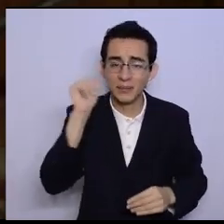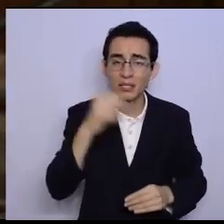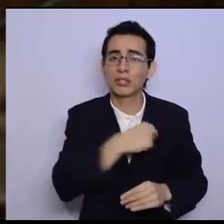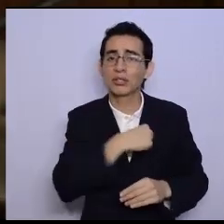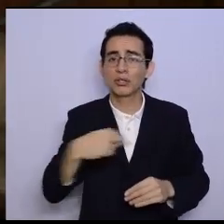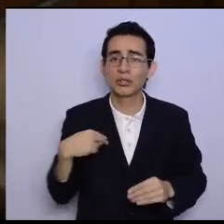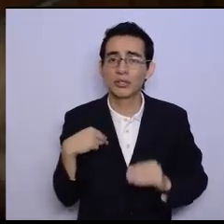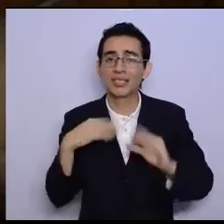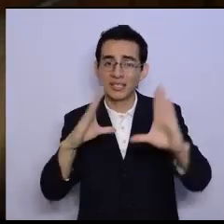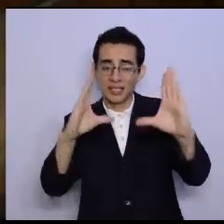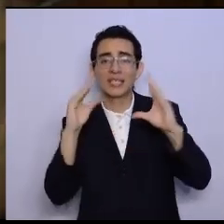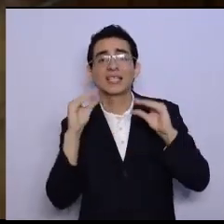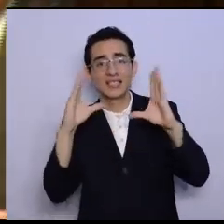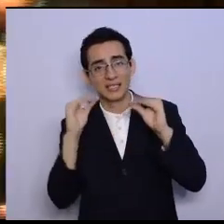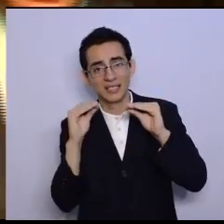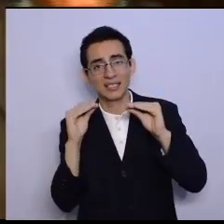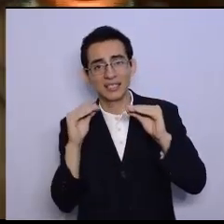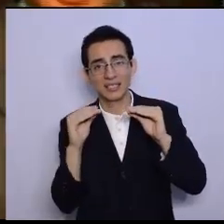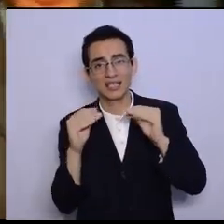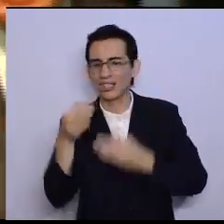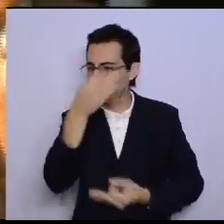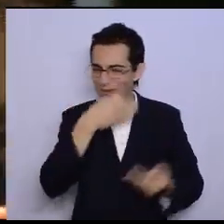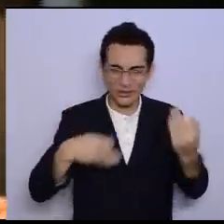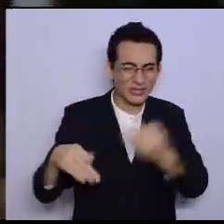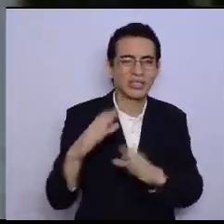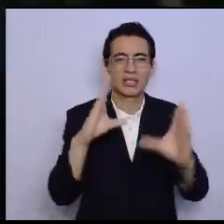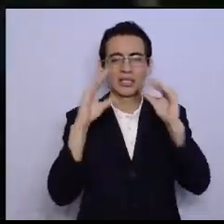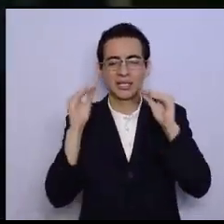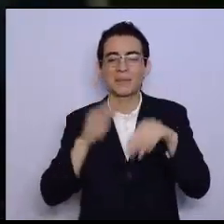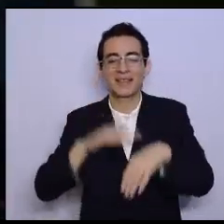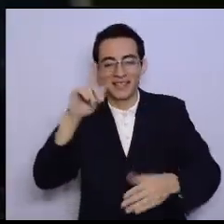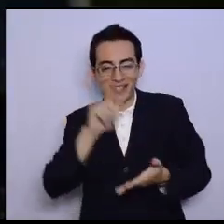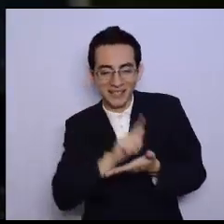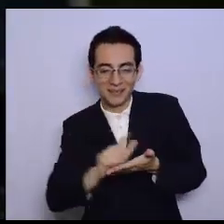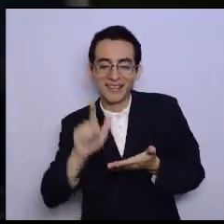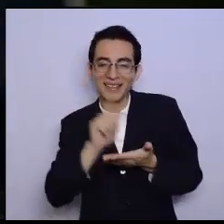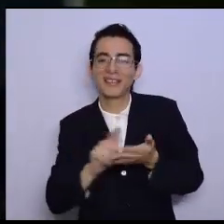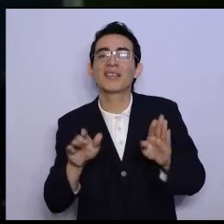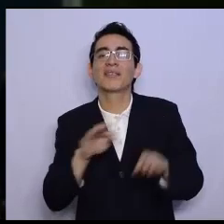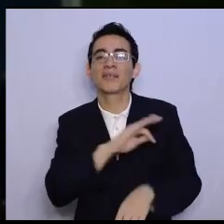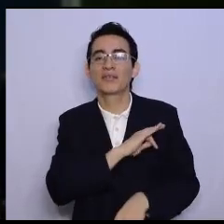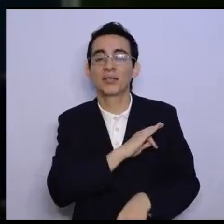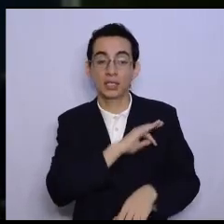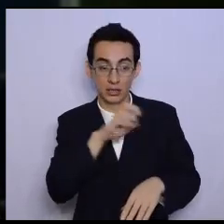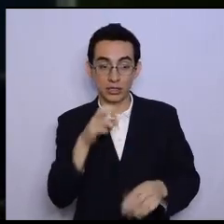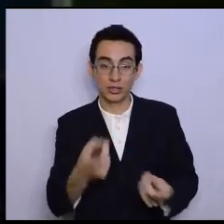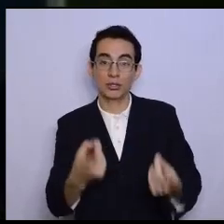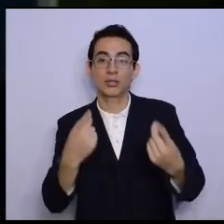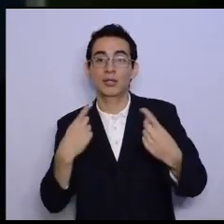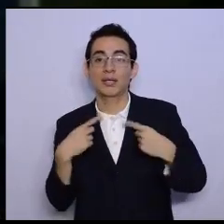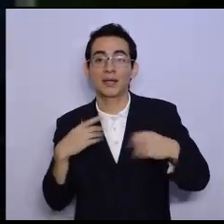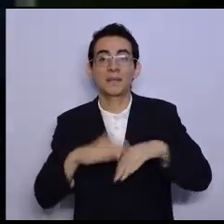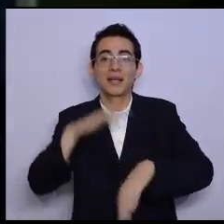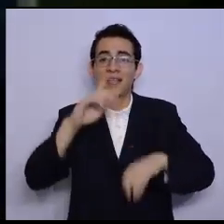enseñando, está purificando nuestra fe, aunque eso nos trae aflicción.